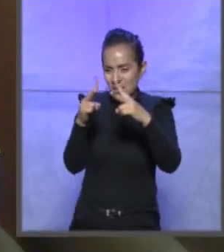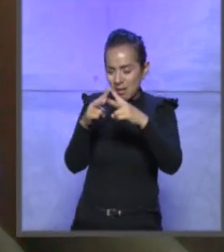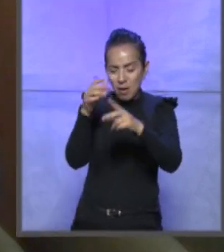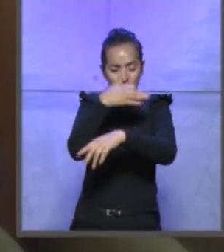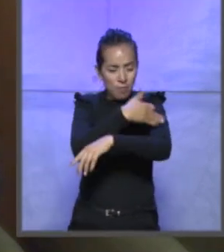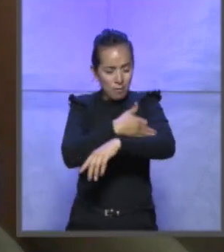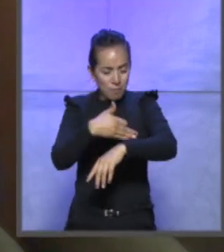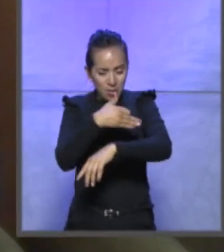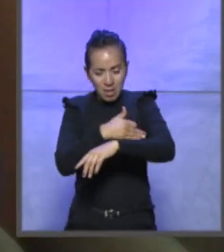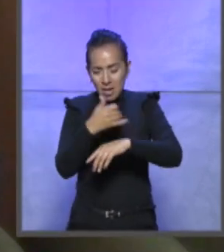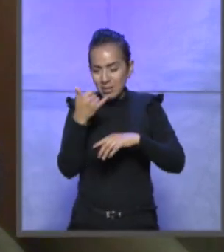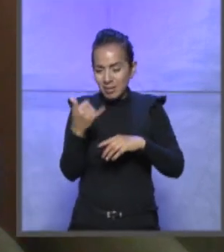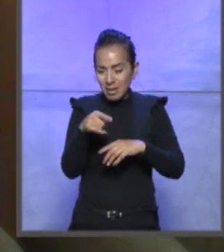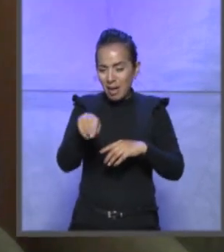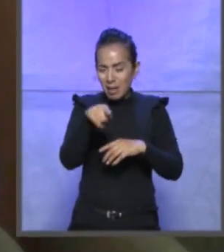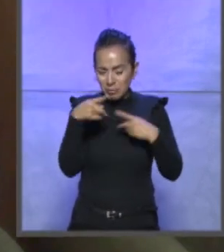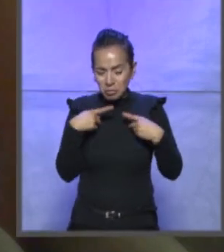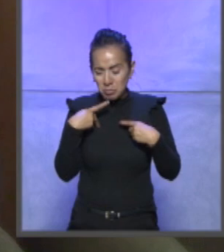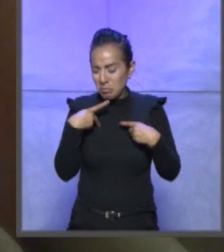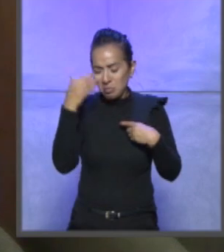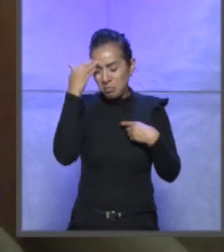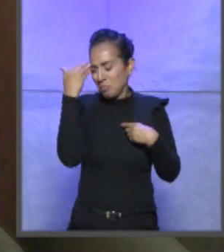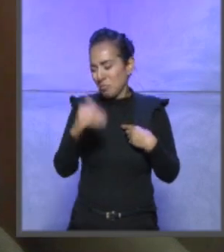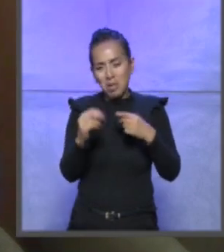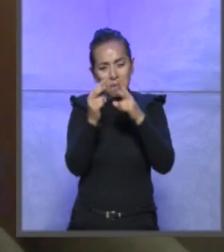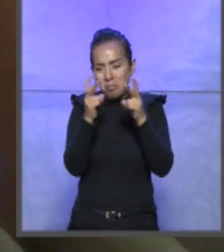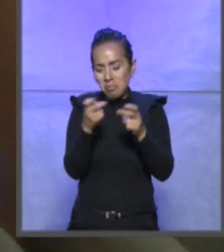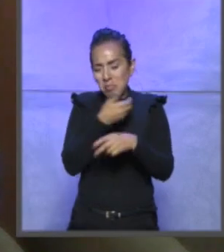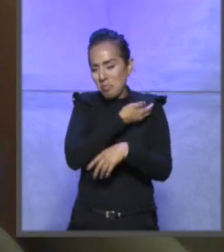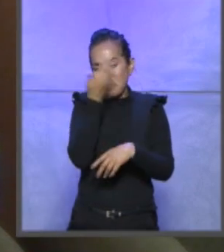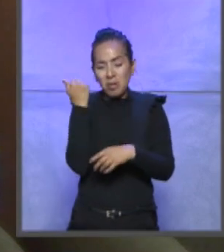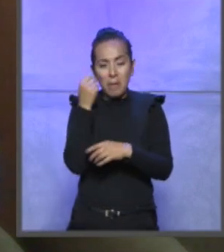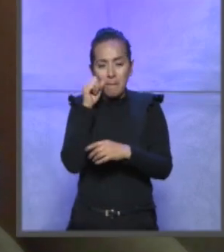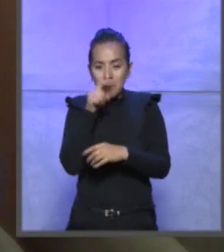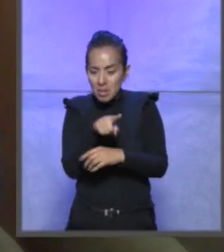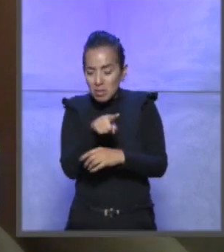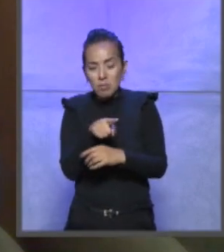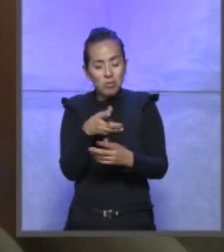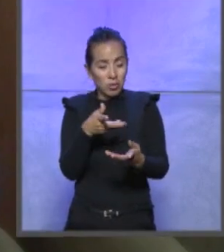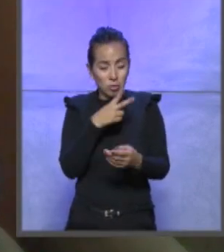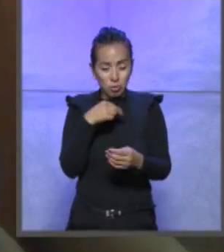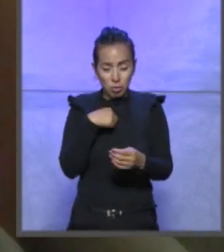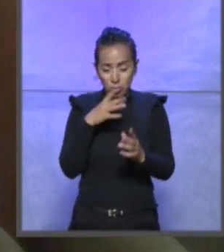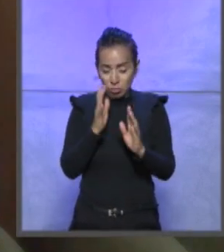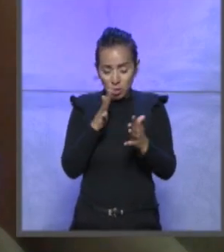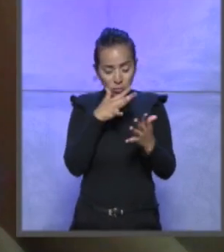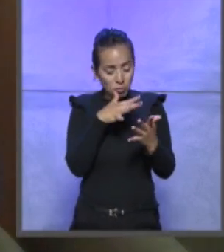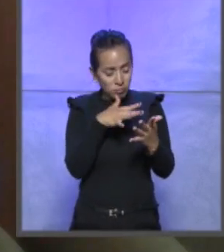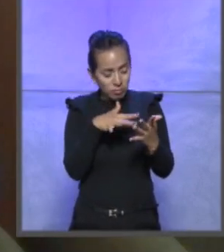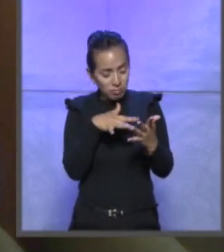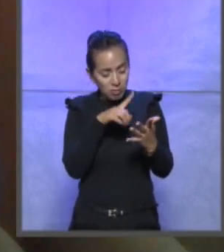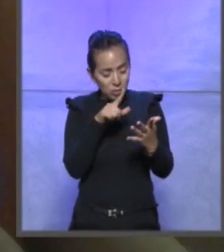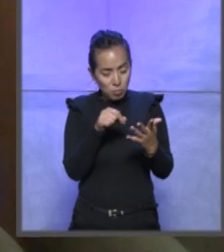vecinos, a nuestros familiares y a la gente que desconoce de estos temas, y así también como nosotros nos damos y nos tenemos que